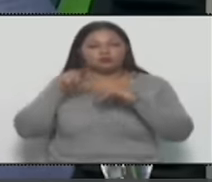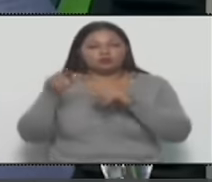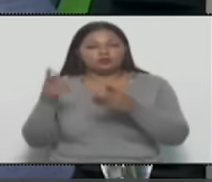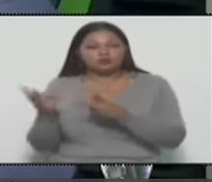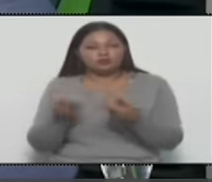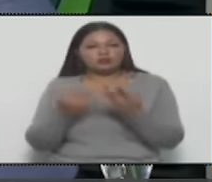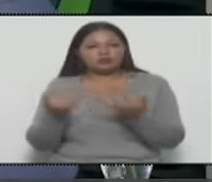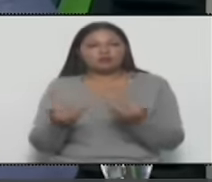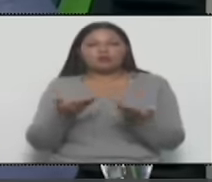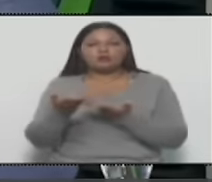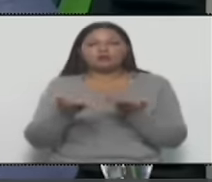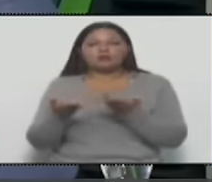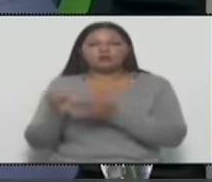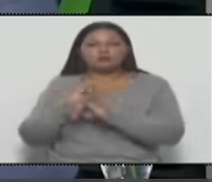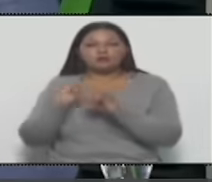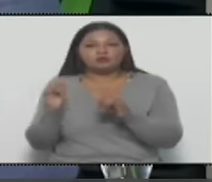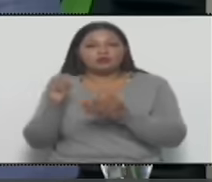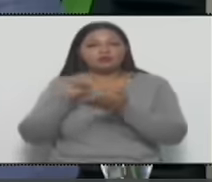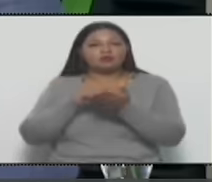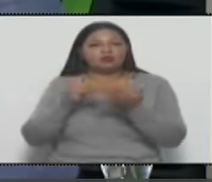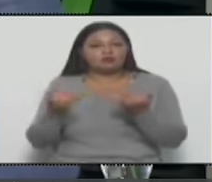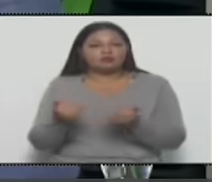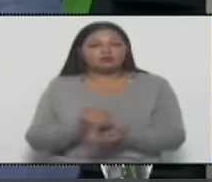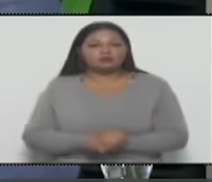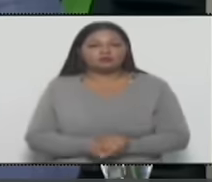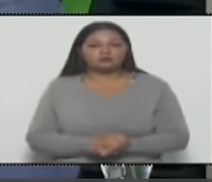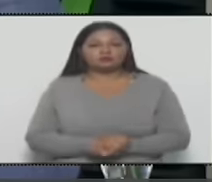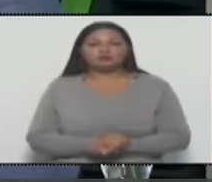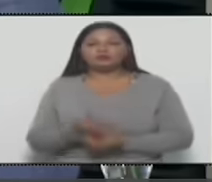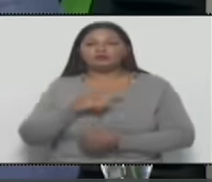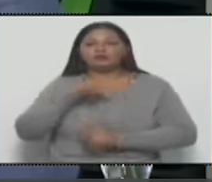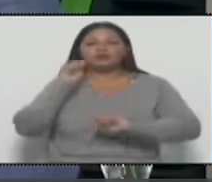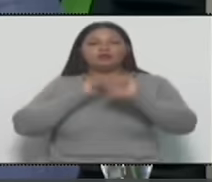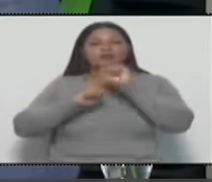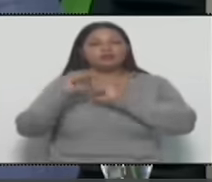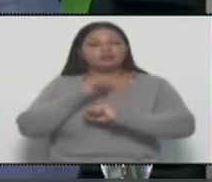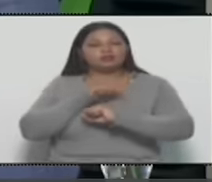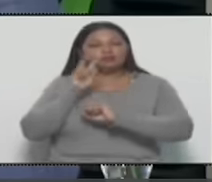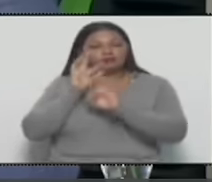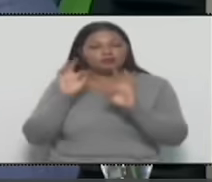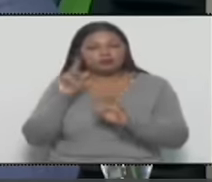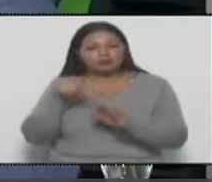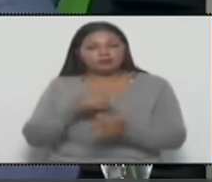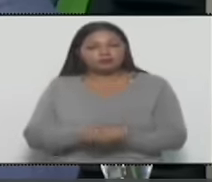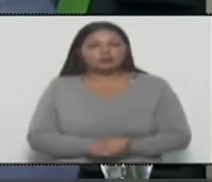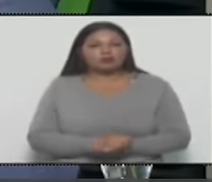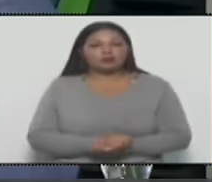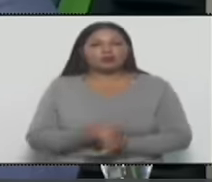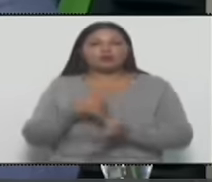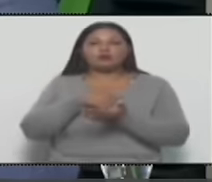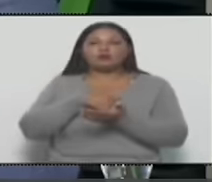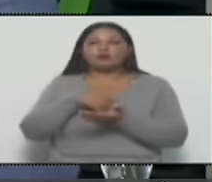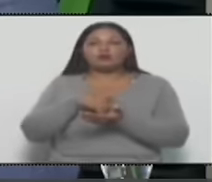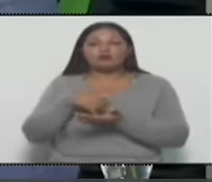de los protocolos ya implementados de defensa, se vulneró, o sea,